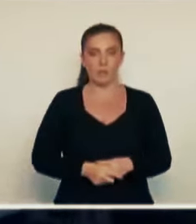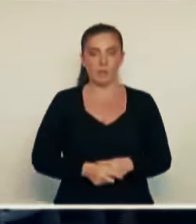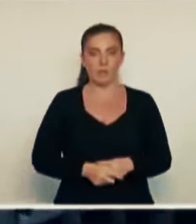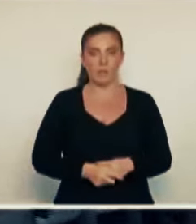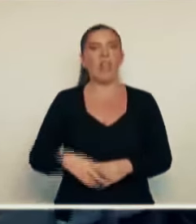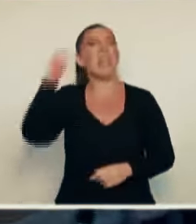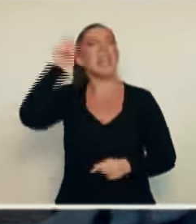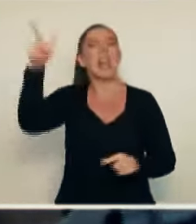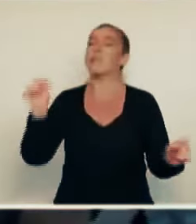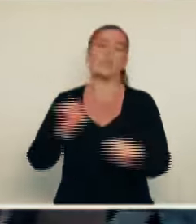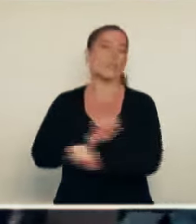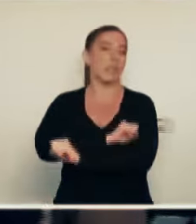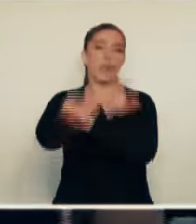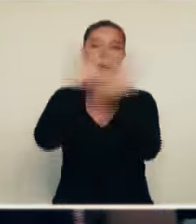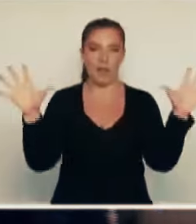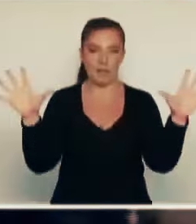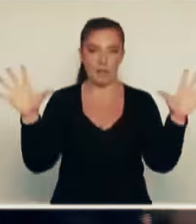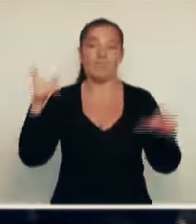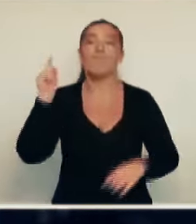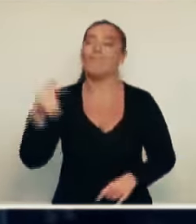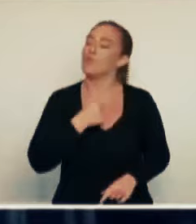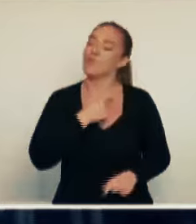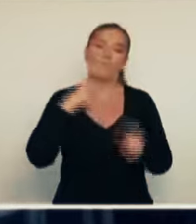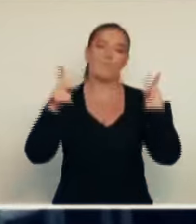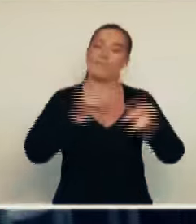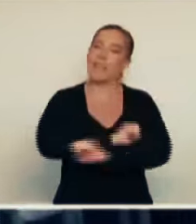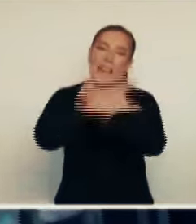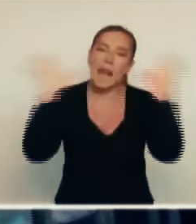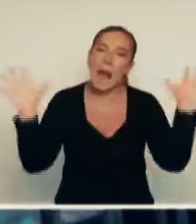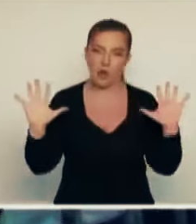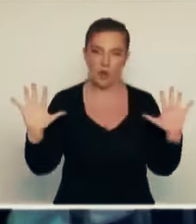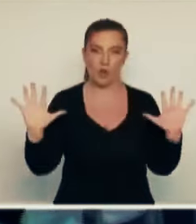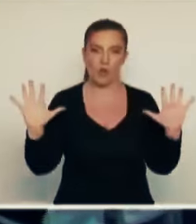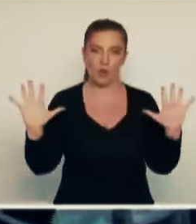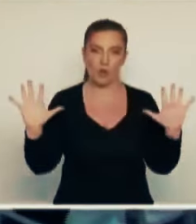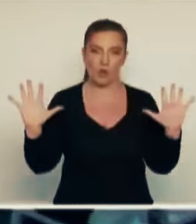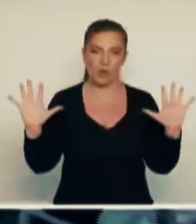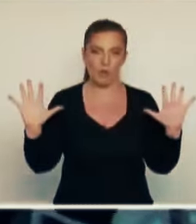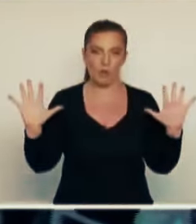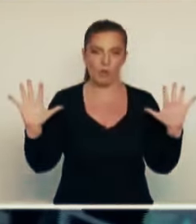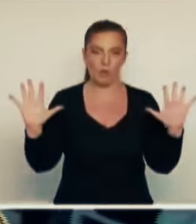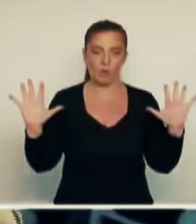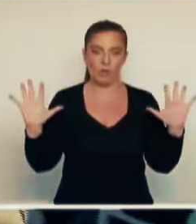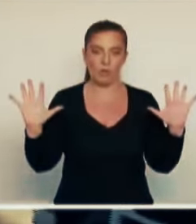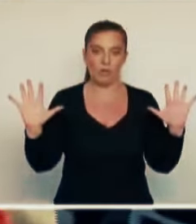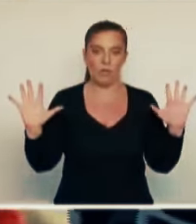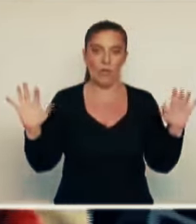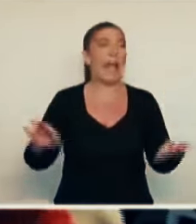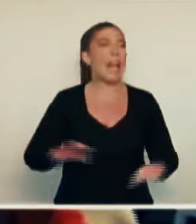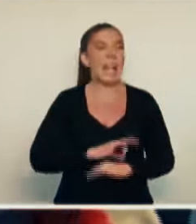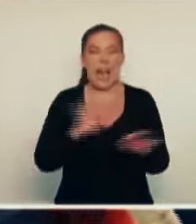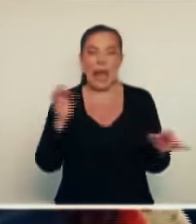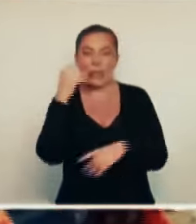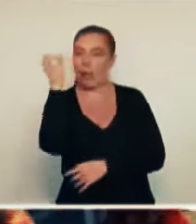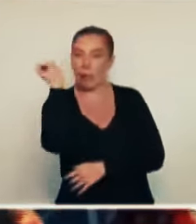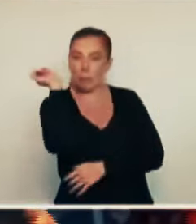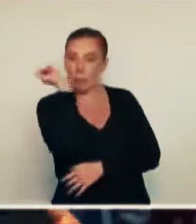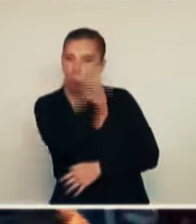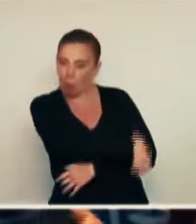con ideas claras. Quiero también ser muy clara. Nadie está desconociendo la